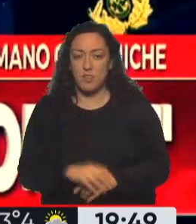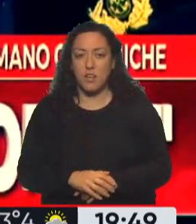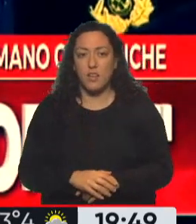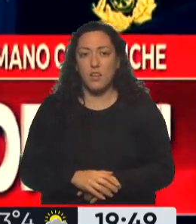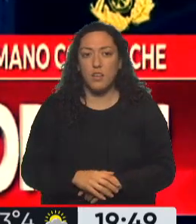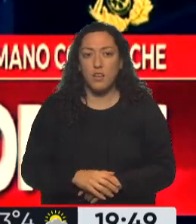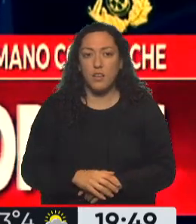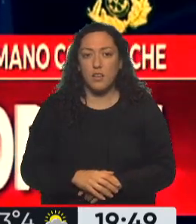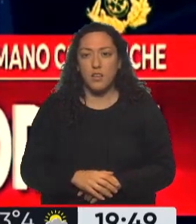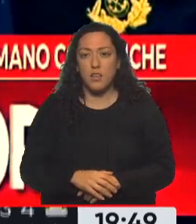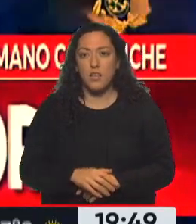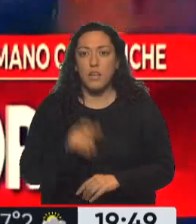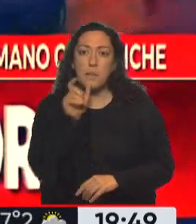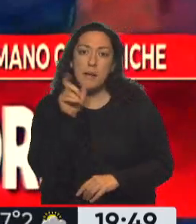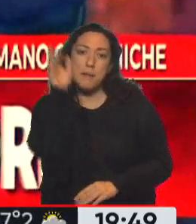La palabra represión